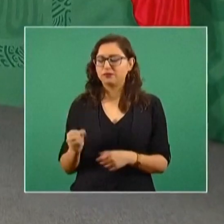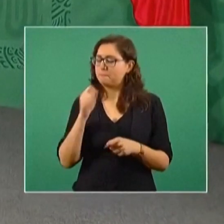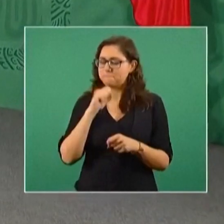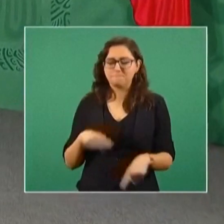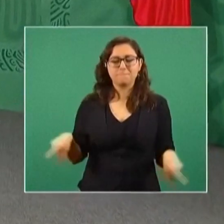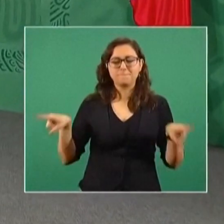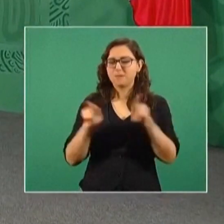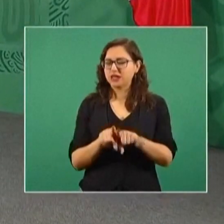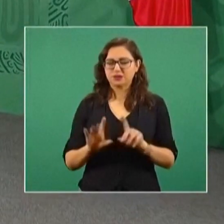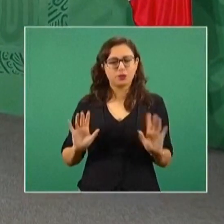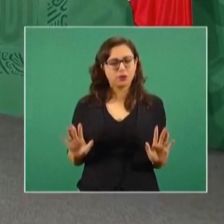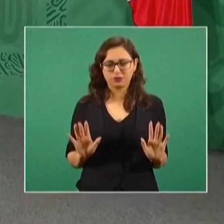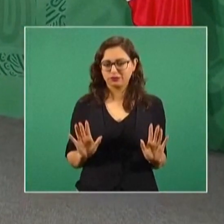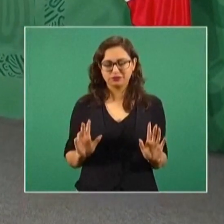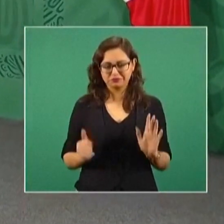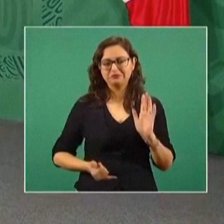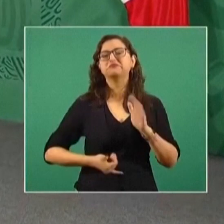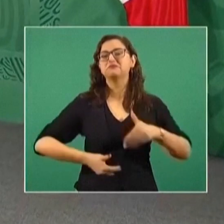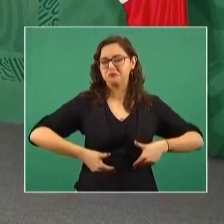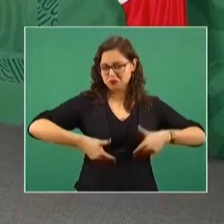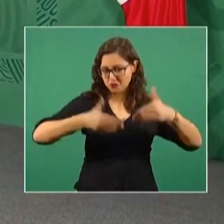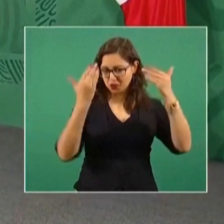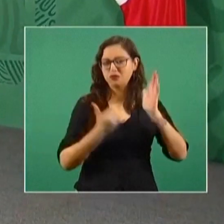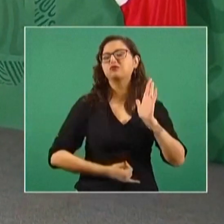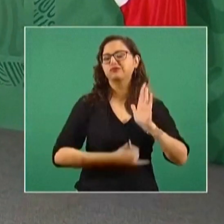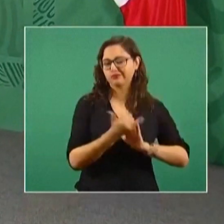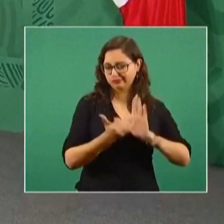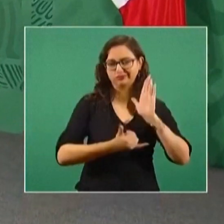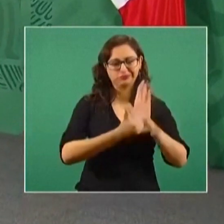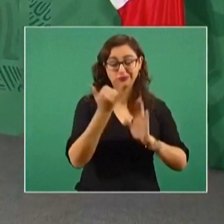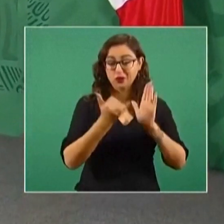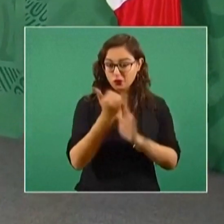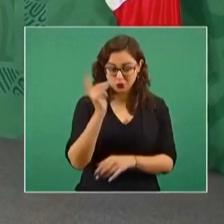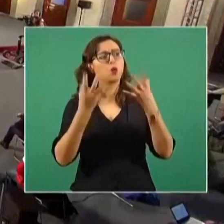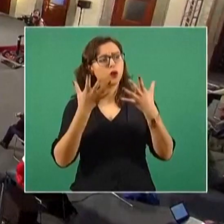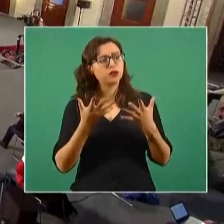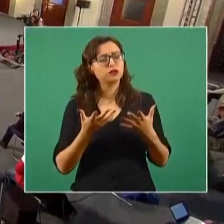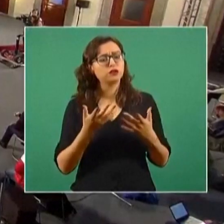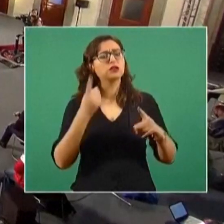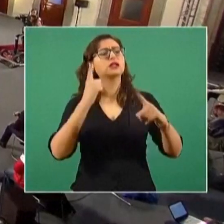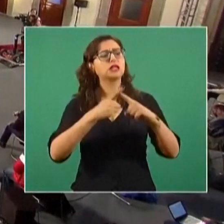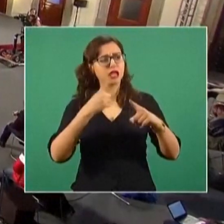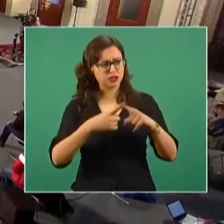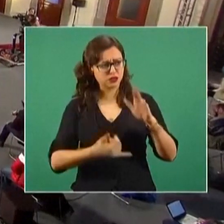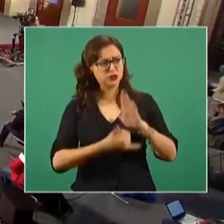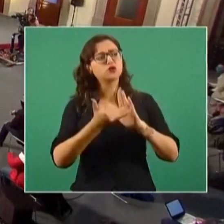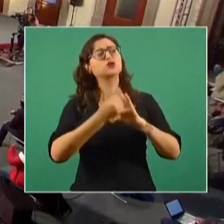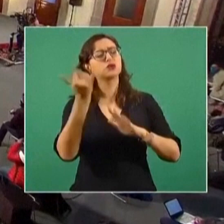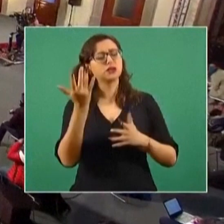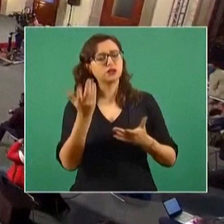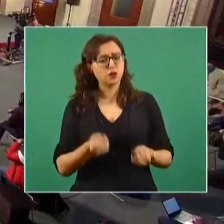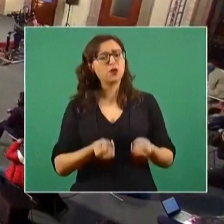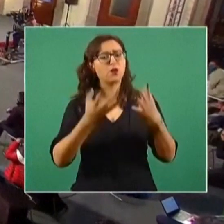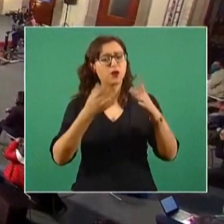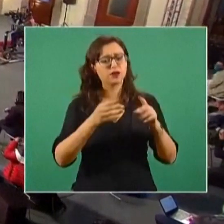El presidente de México, Andrés Manuel López Obrador, saludó el fin del programa. López Obrador firmó el acuerdo tras ceder a la presión de Trump,